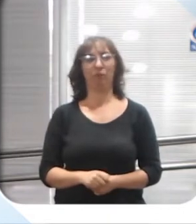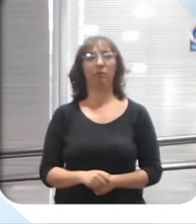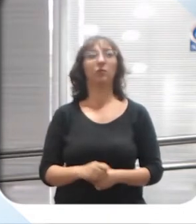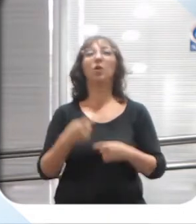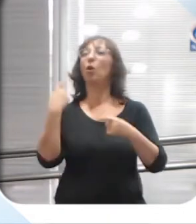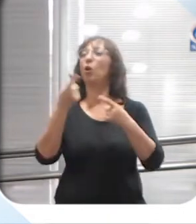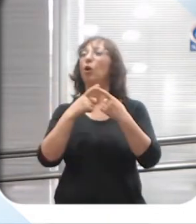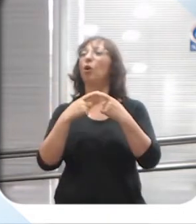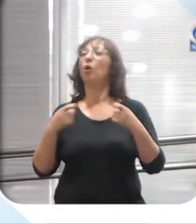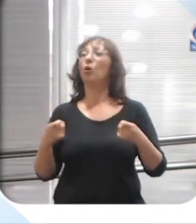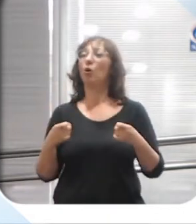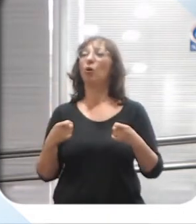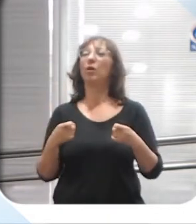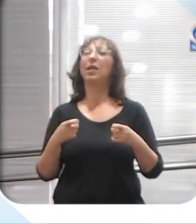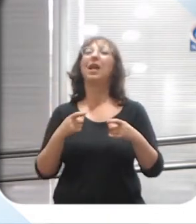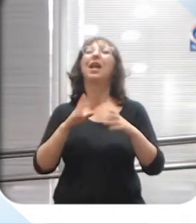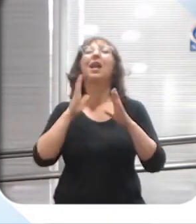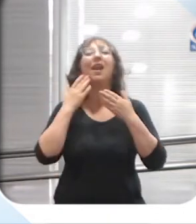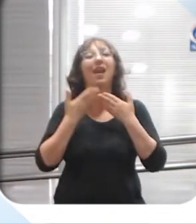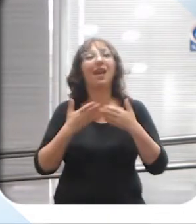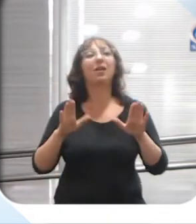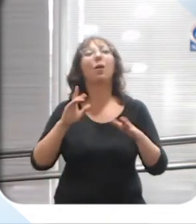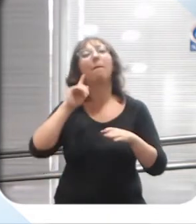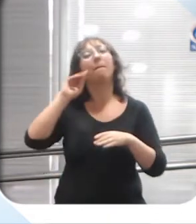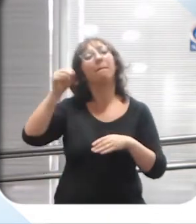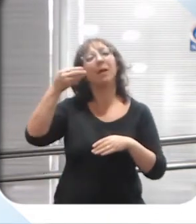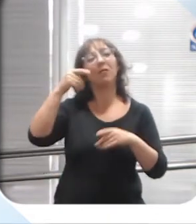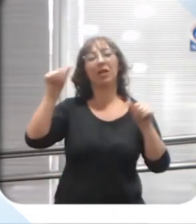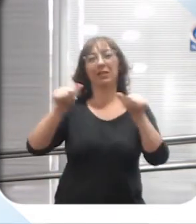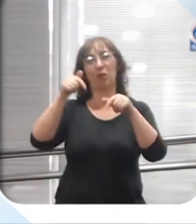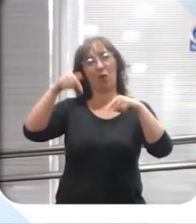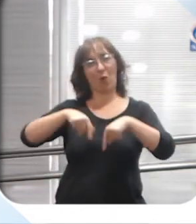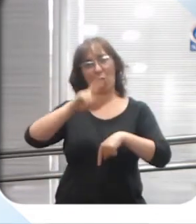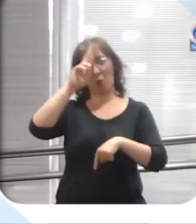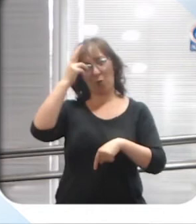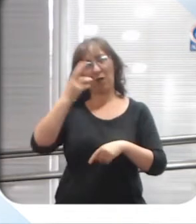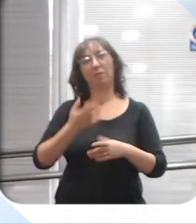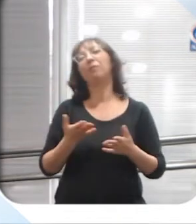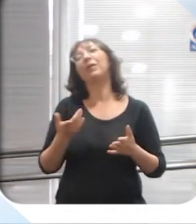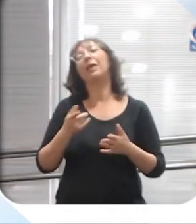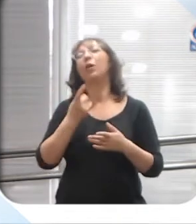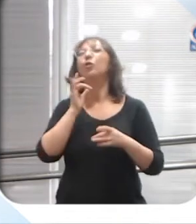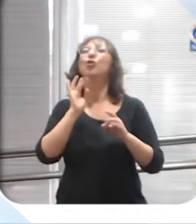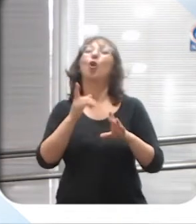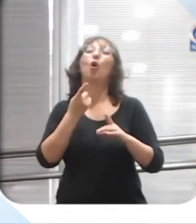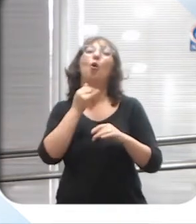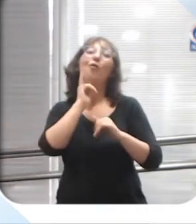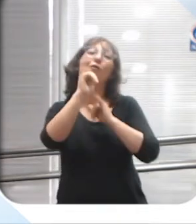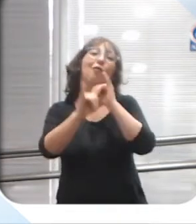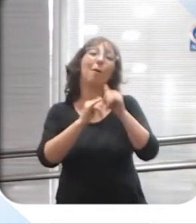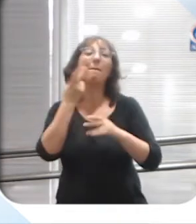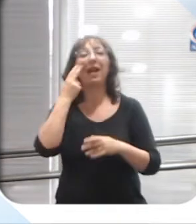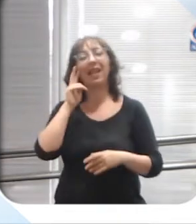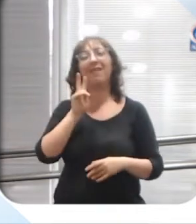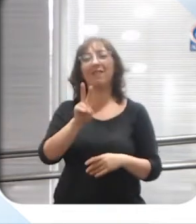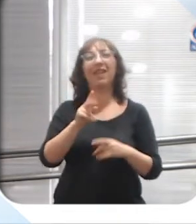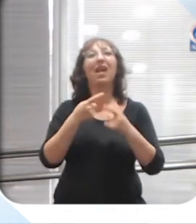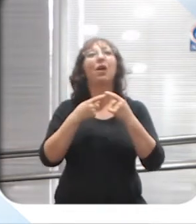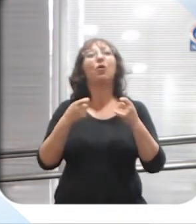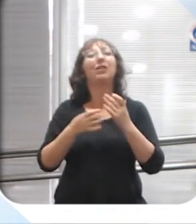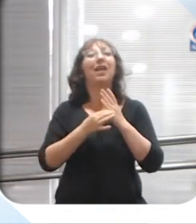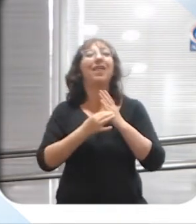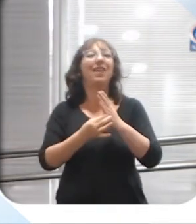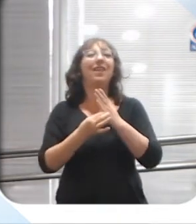Otra de las cosas importantes es que el lanzamiento de la plataforma se hizo acá en Uruguay. Esto es nada, a modo para que vean nomás cuáles son las